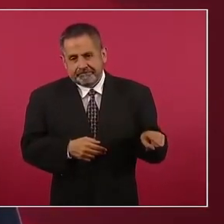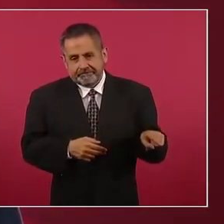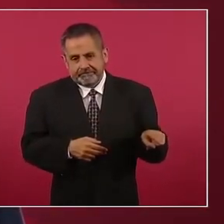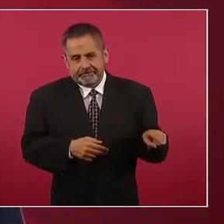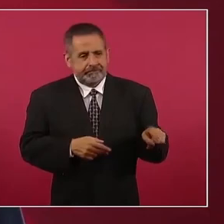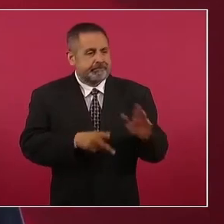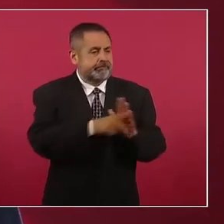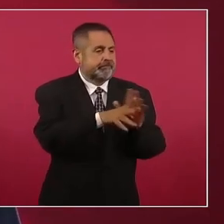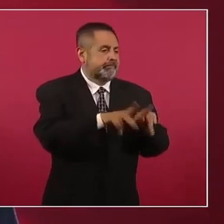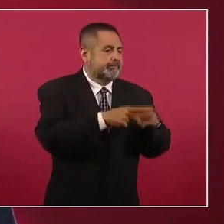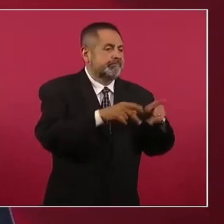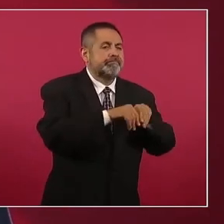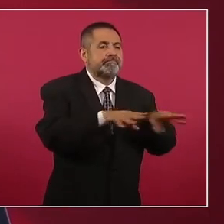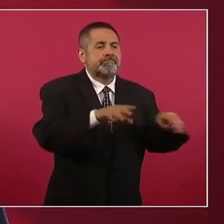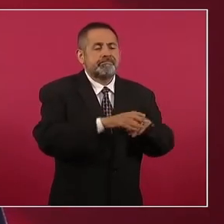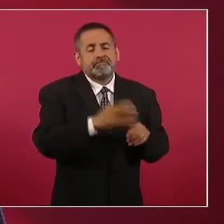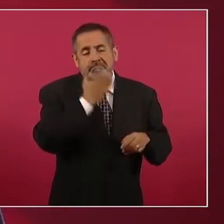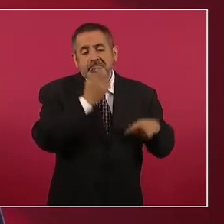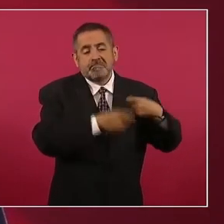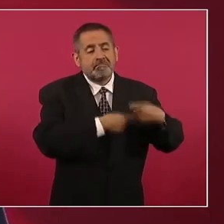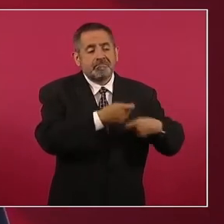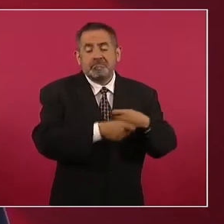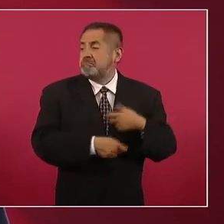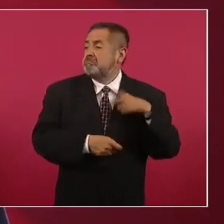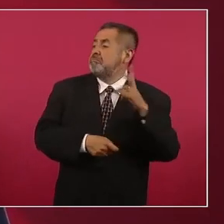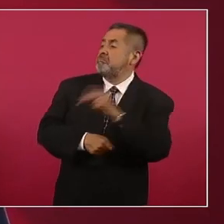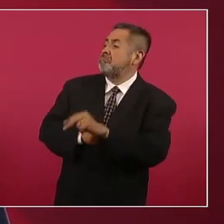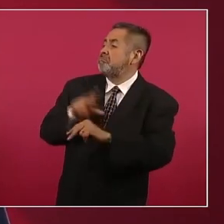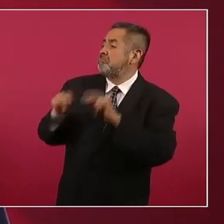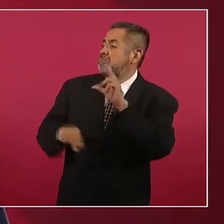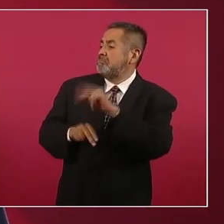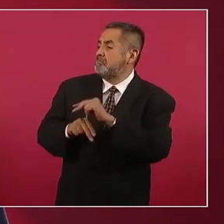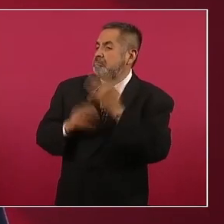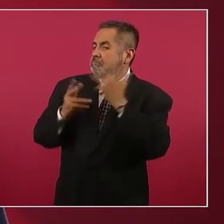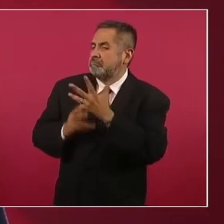esta prensa conservadora, reaccionaria.